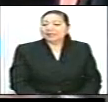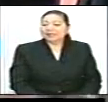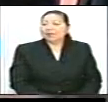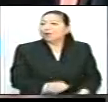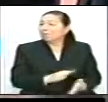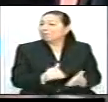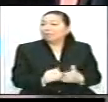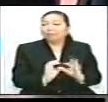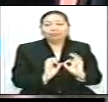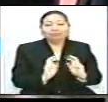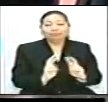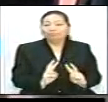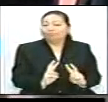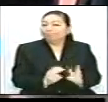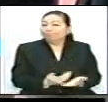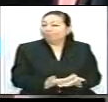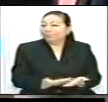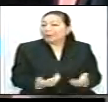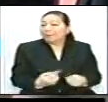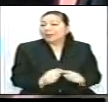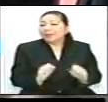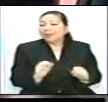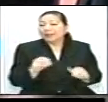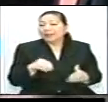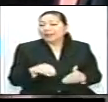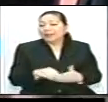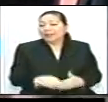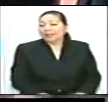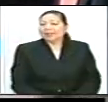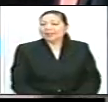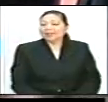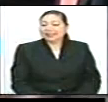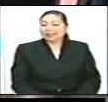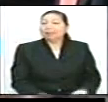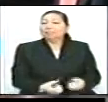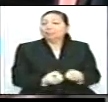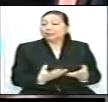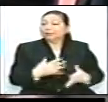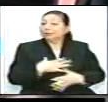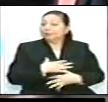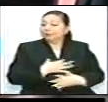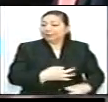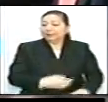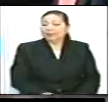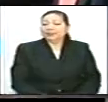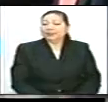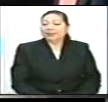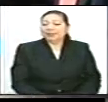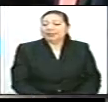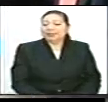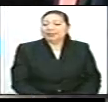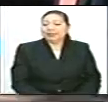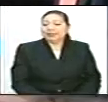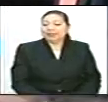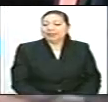como todo, perfectible, pero que tiene una característica bastante interesante.